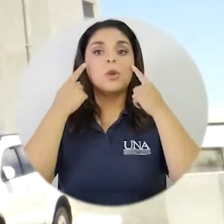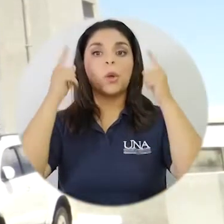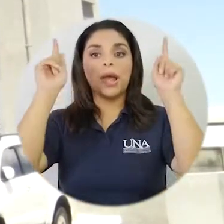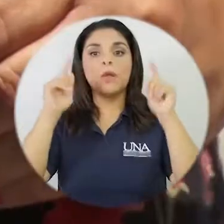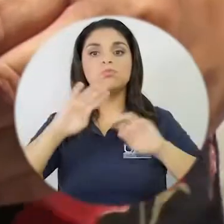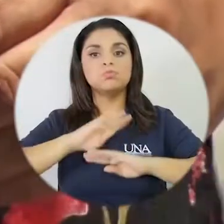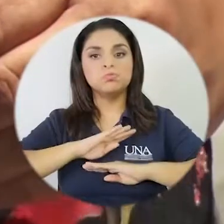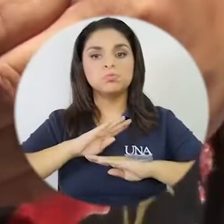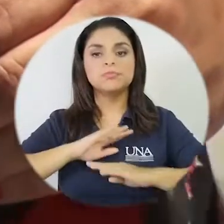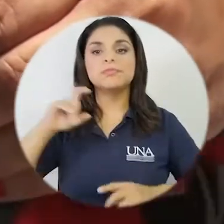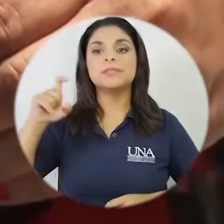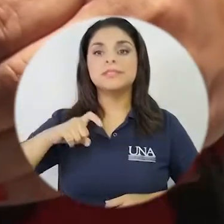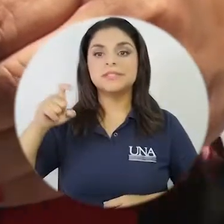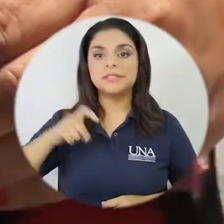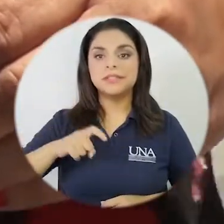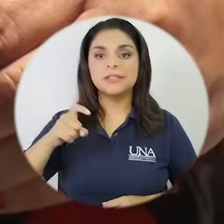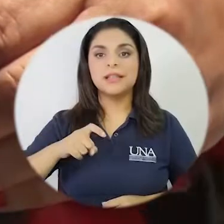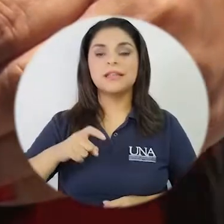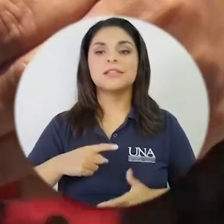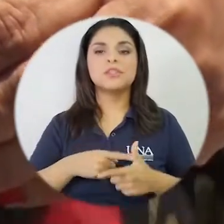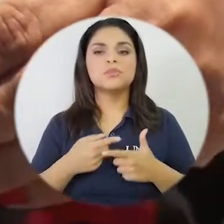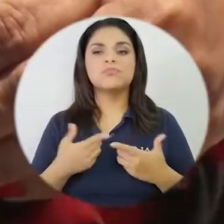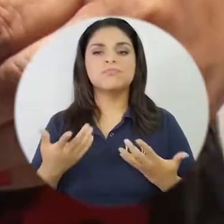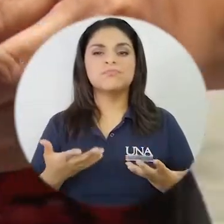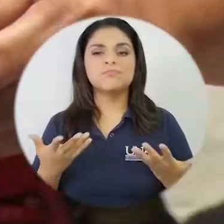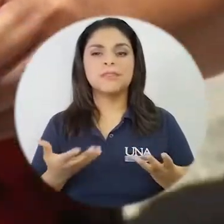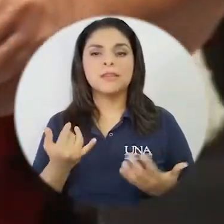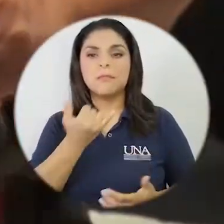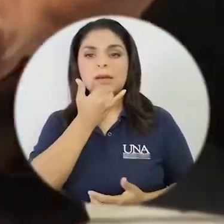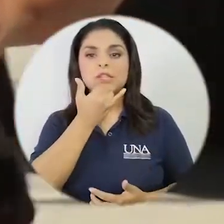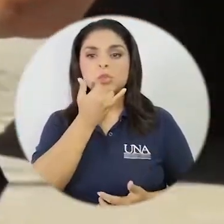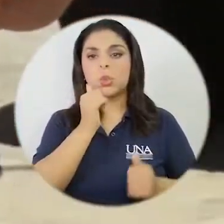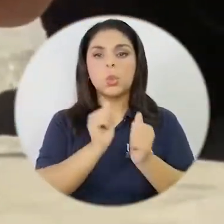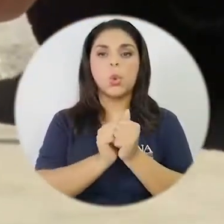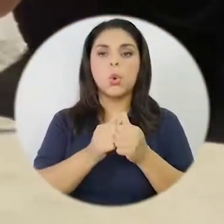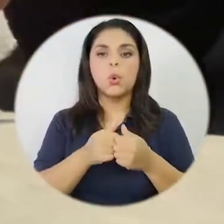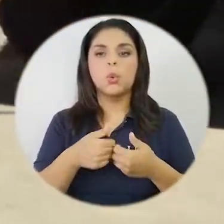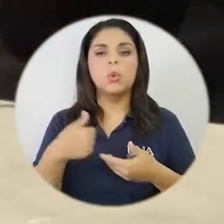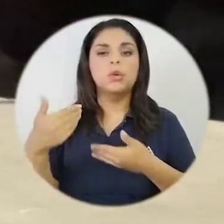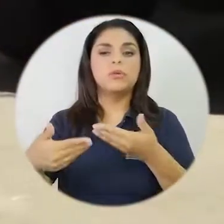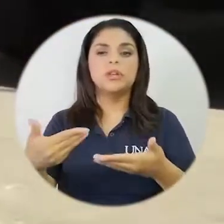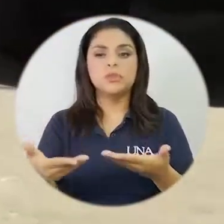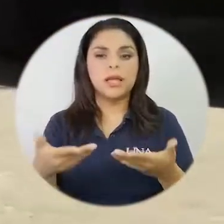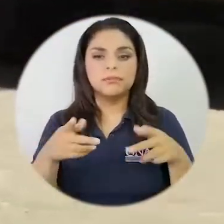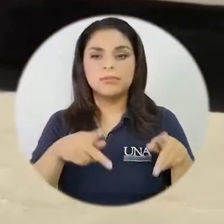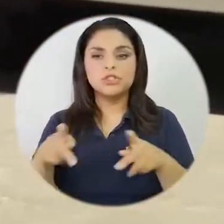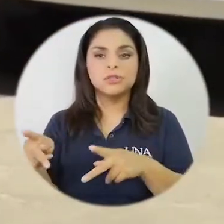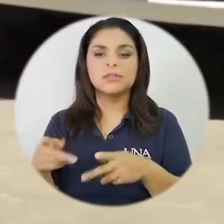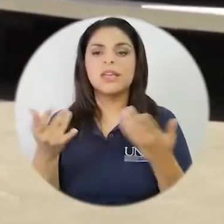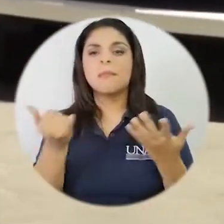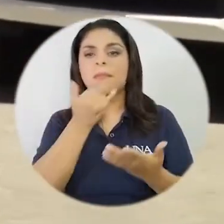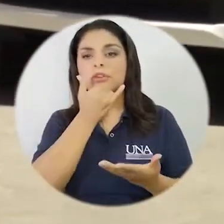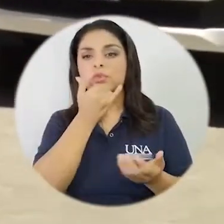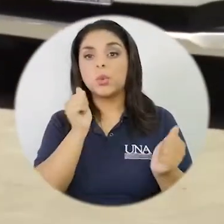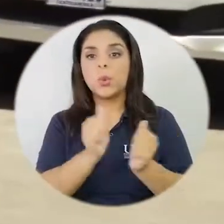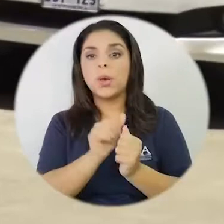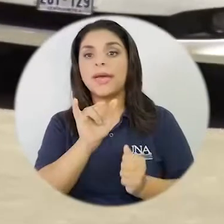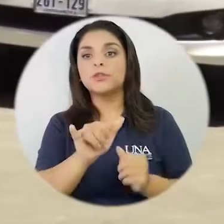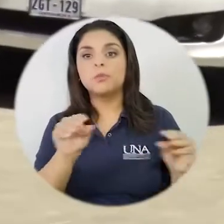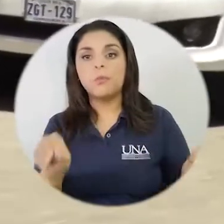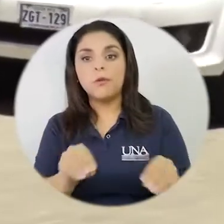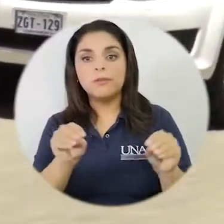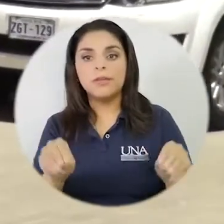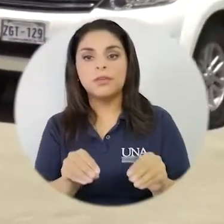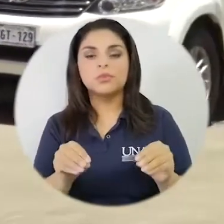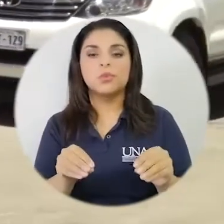alcanzaron satisfacer sus necesidades, ¿qué pasó con el resto de la gente? Sí. ¿Qué pasó con esos movimientos que son